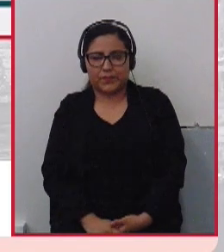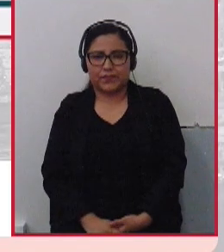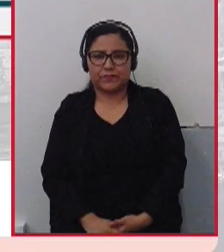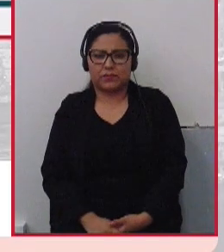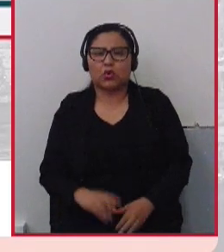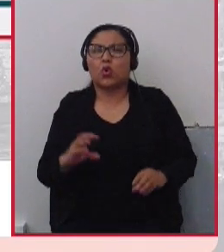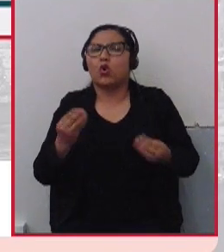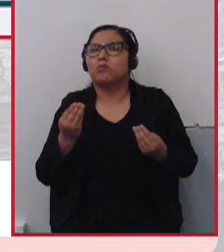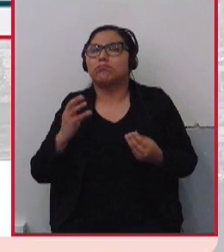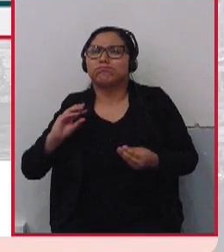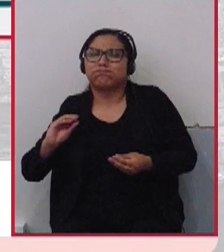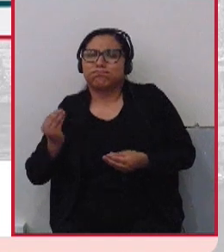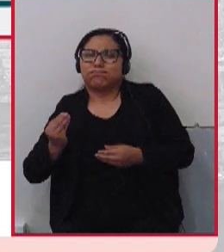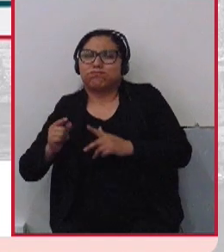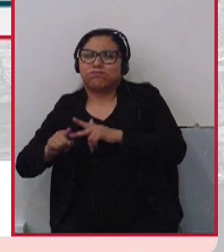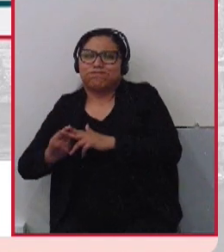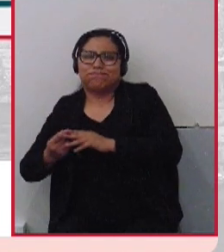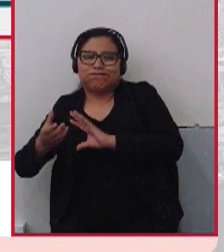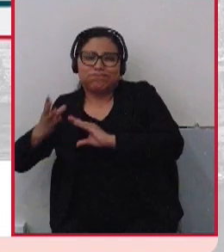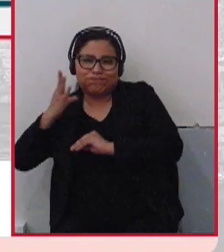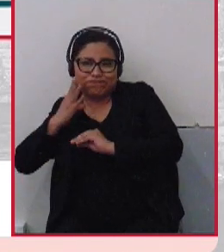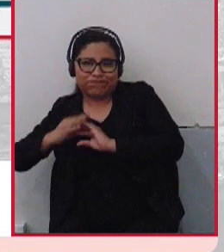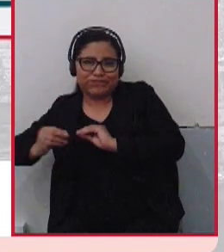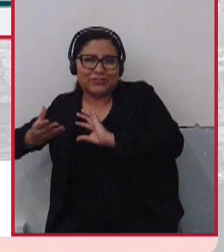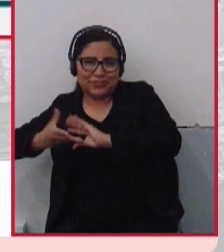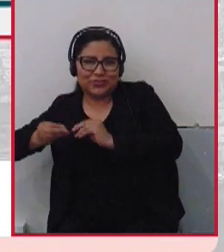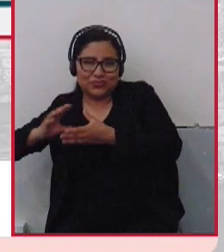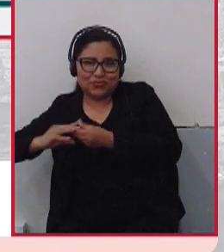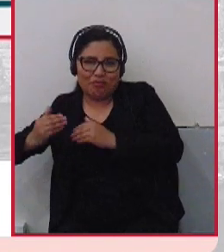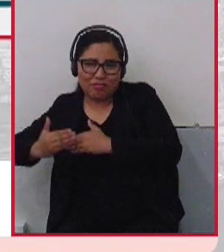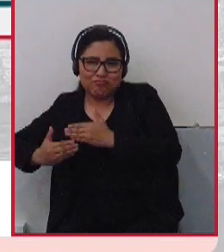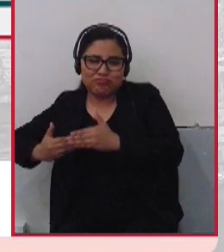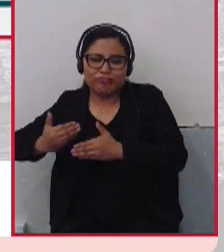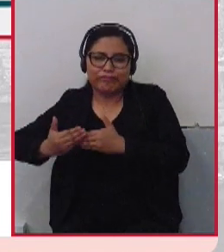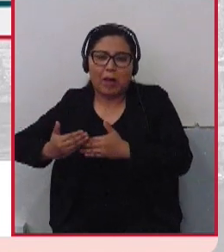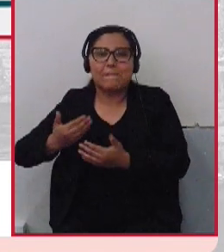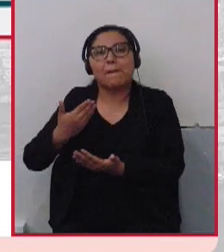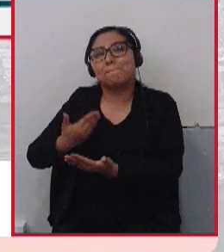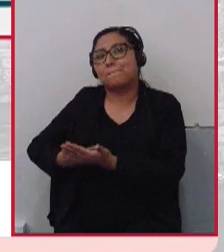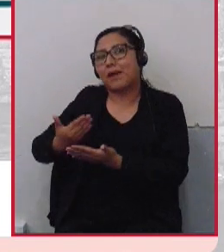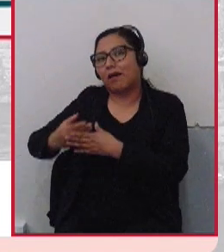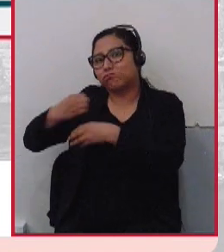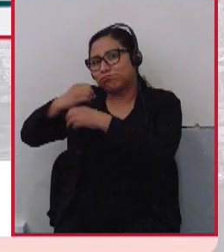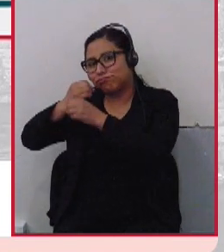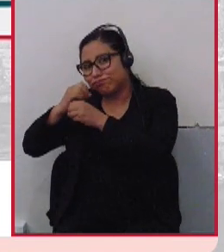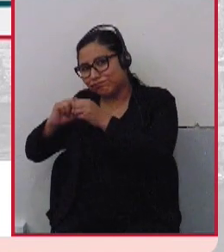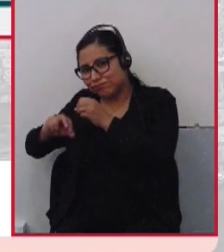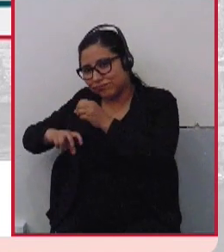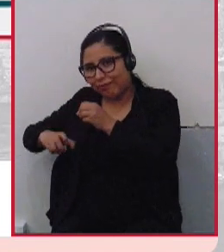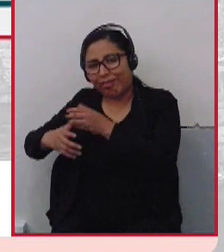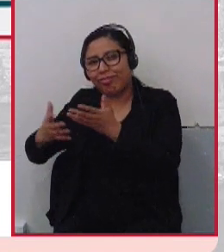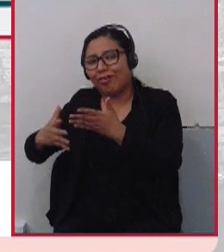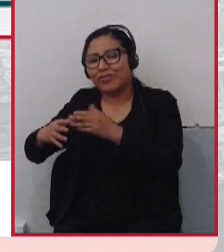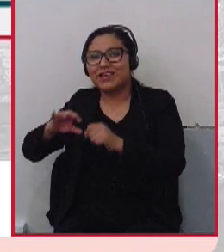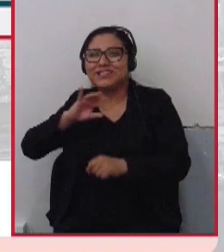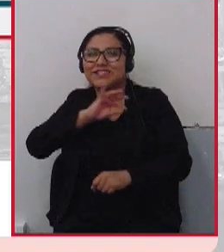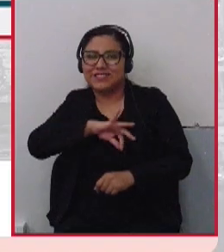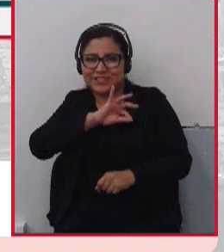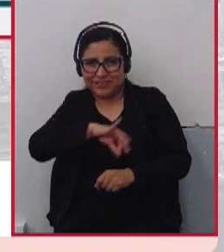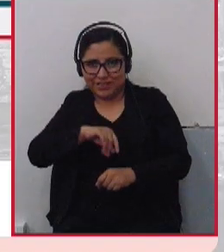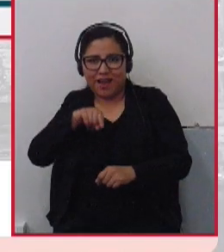¿Cómo partió nuestra historia? Nuestra historia parte con pruebas de laboratorio que hicieron en el país del sur, en Chile.